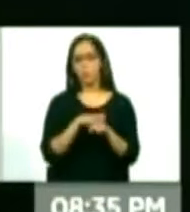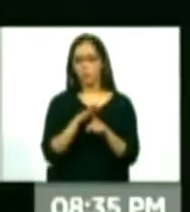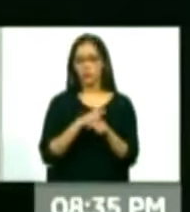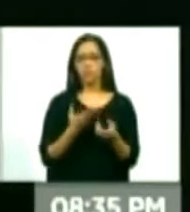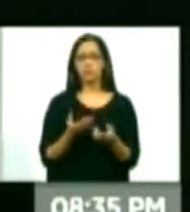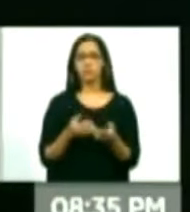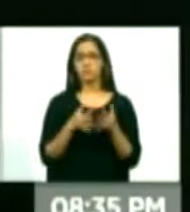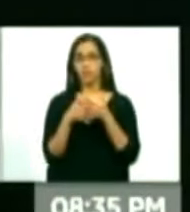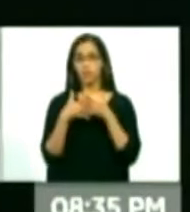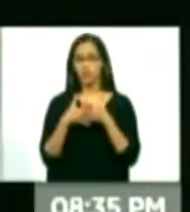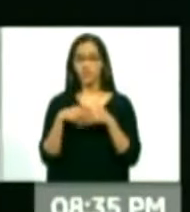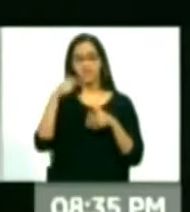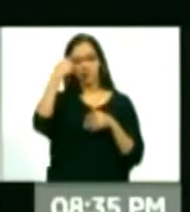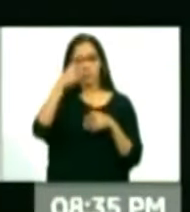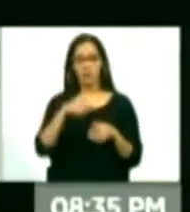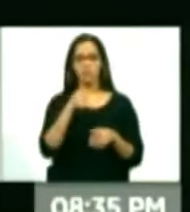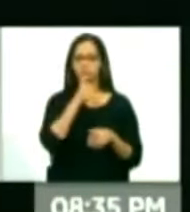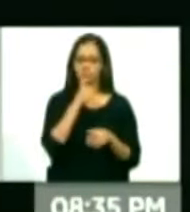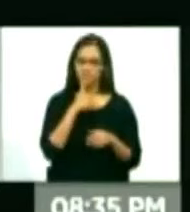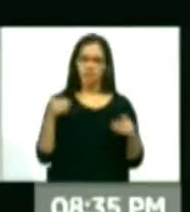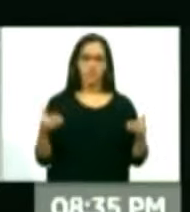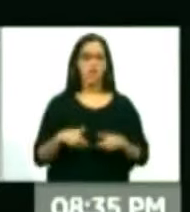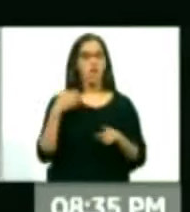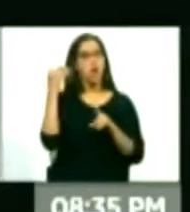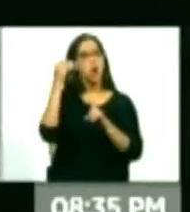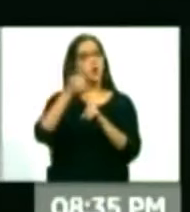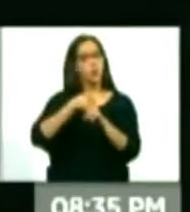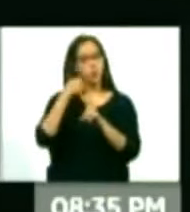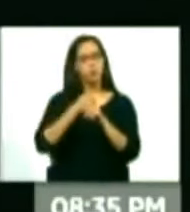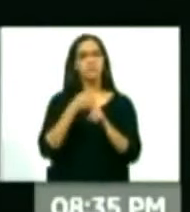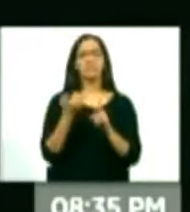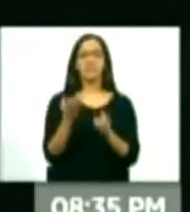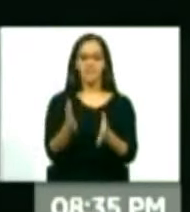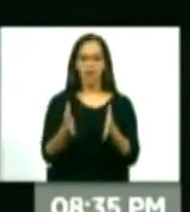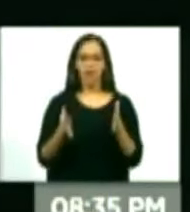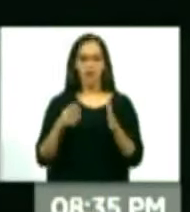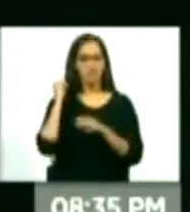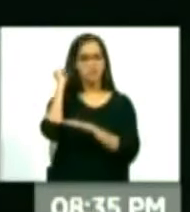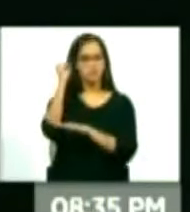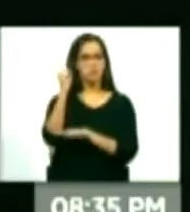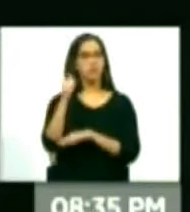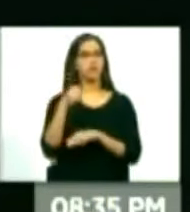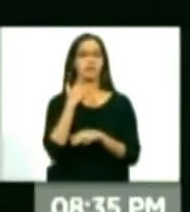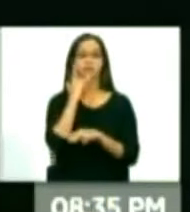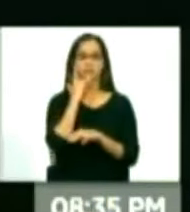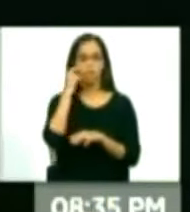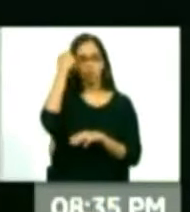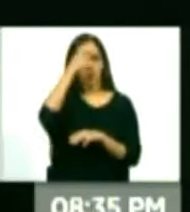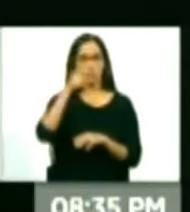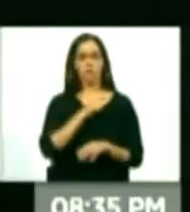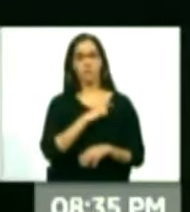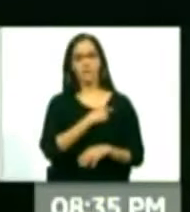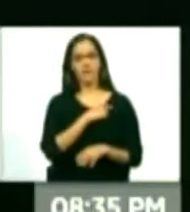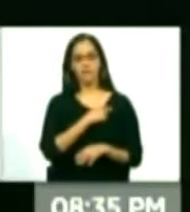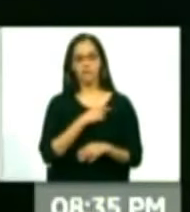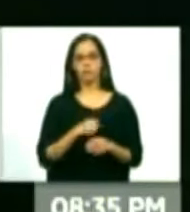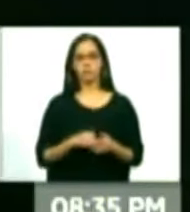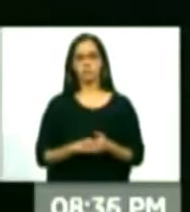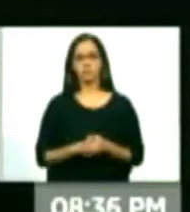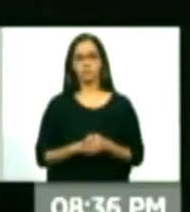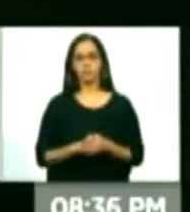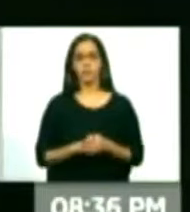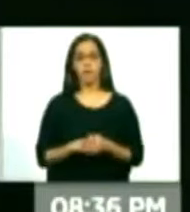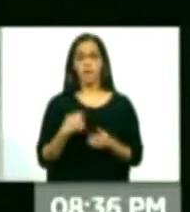Ese pueblo resiste, lucha y estamos seguros que va a vencer. Un pueblo digno, el pueblo palestino.